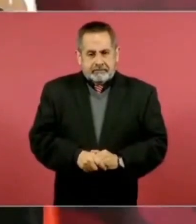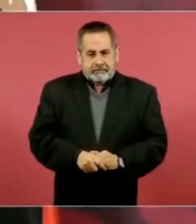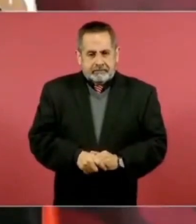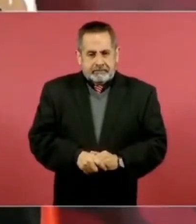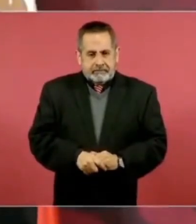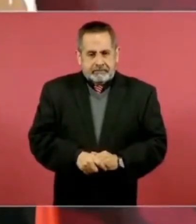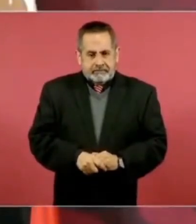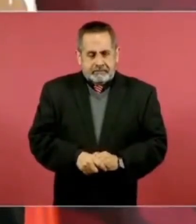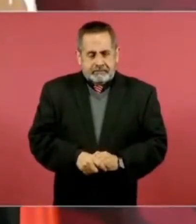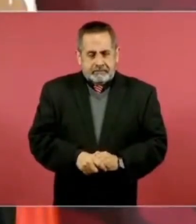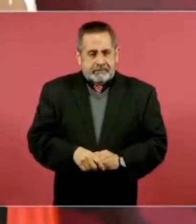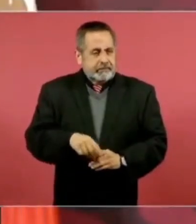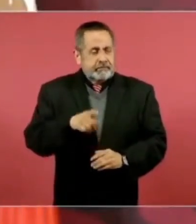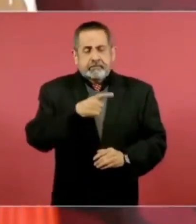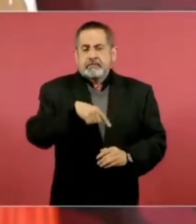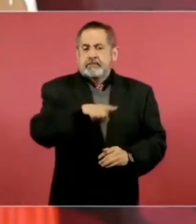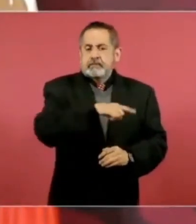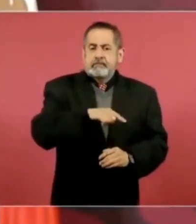les funcionó.